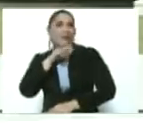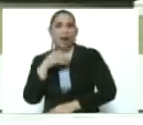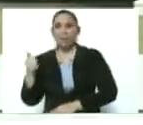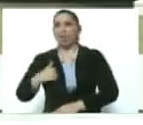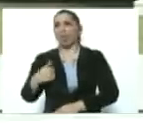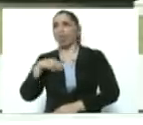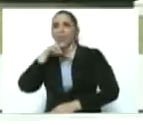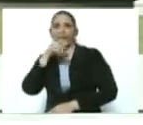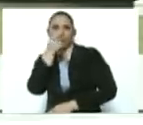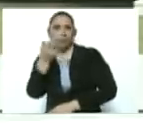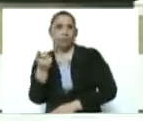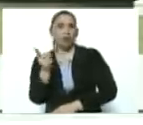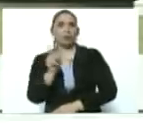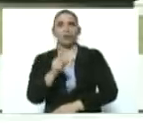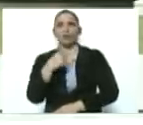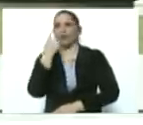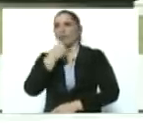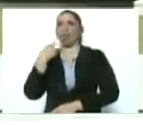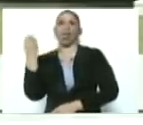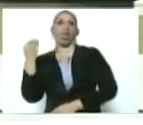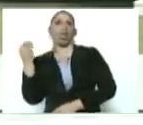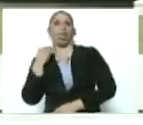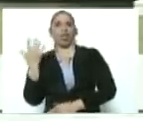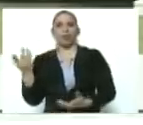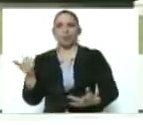no somos bocazas